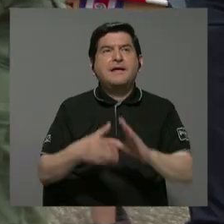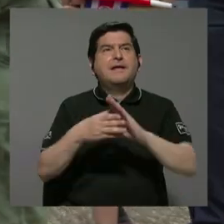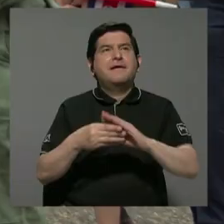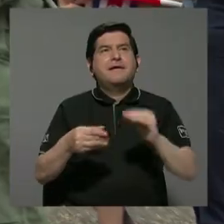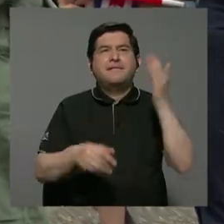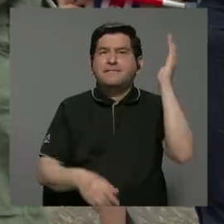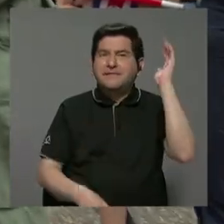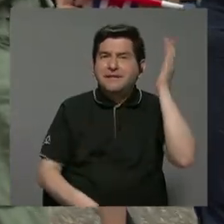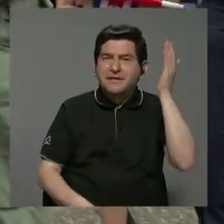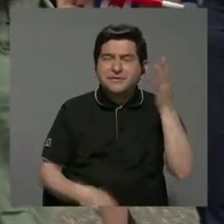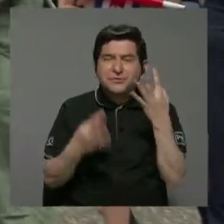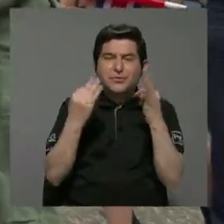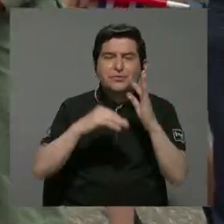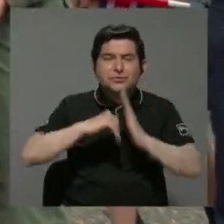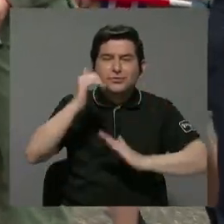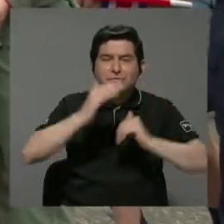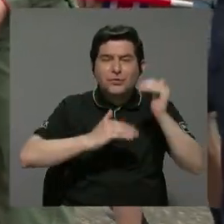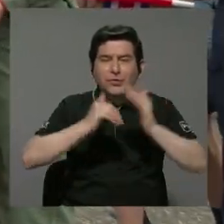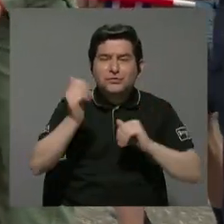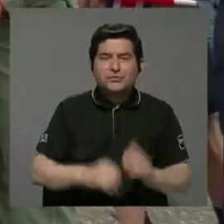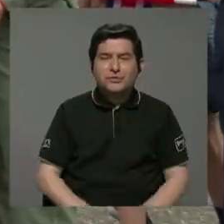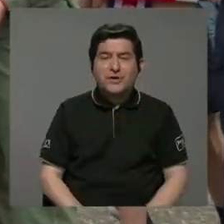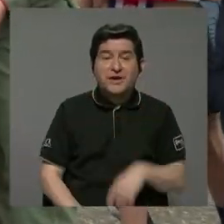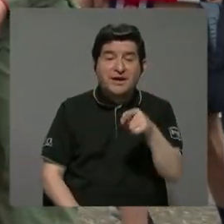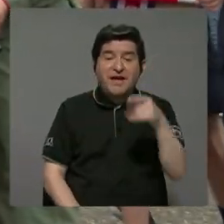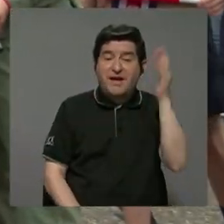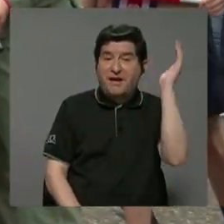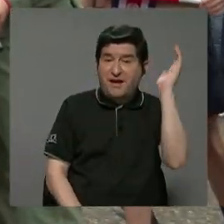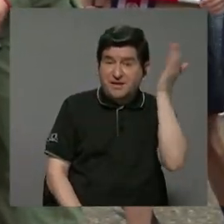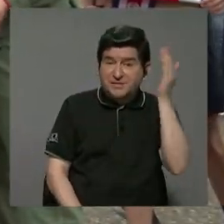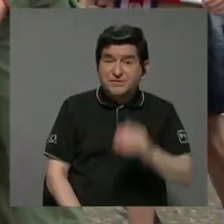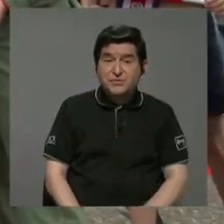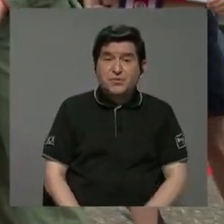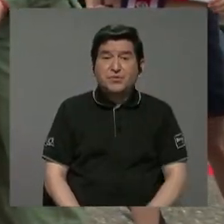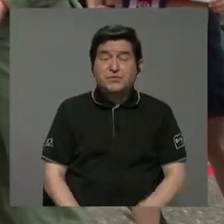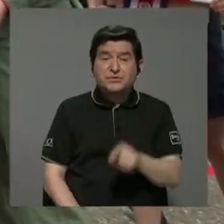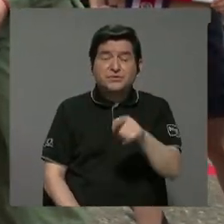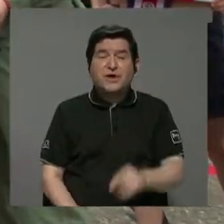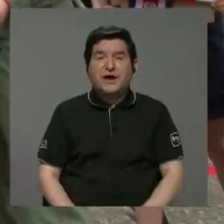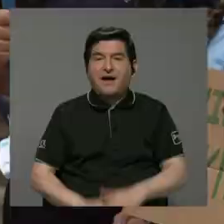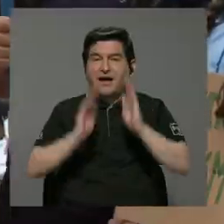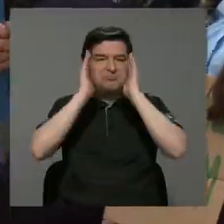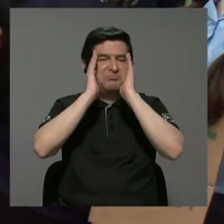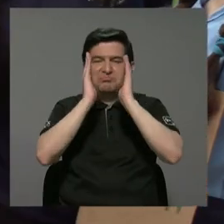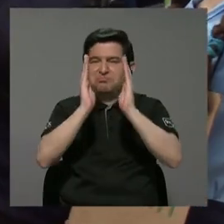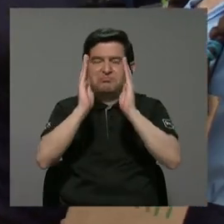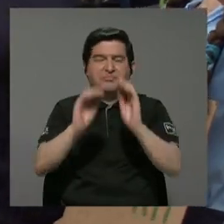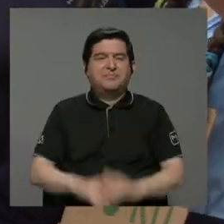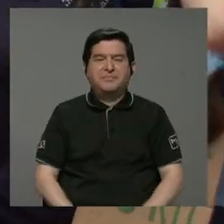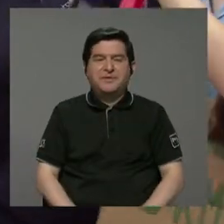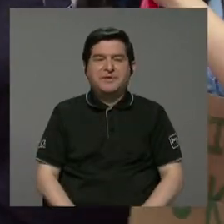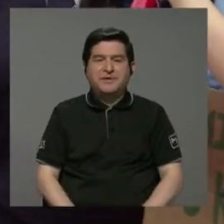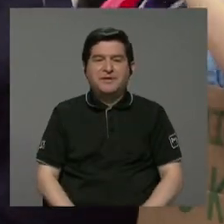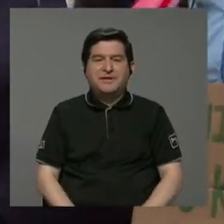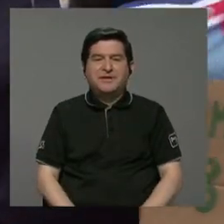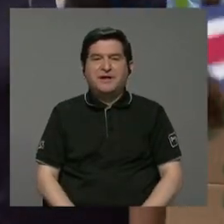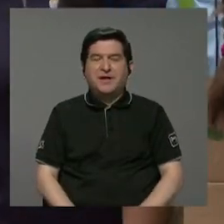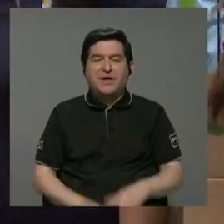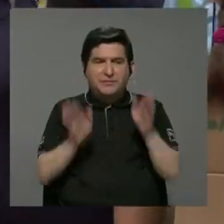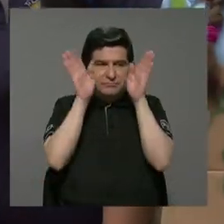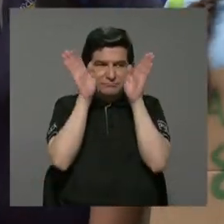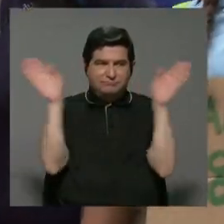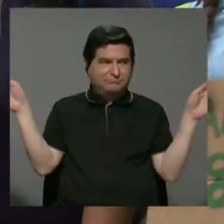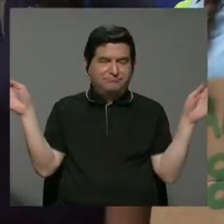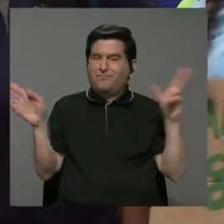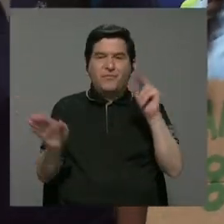que también se ha tratado de construir, que es una narrativa ciega, o sea, que es una narrativa que no ve en 180 grados, sino que